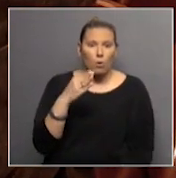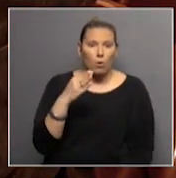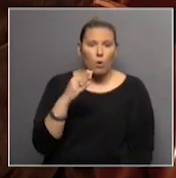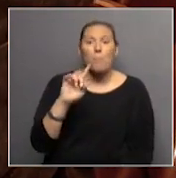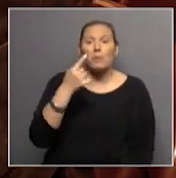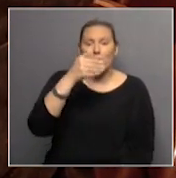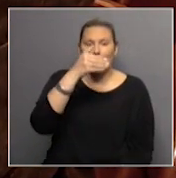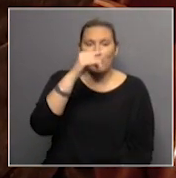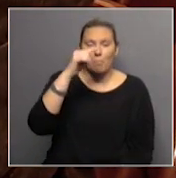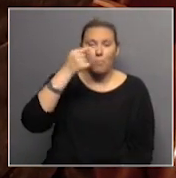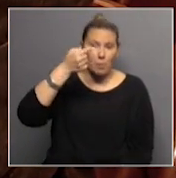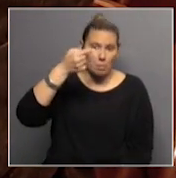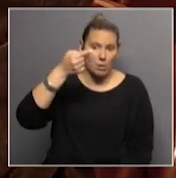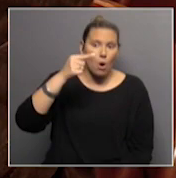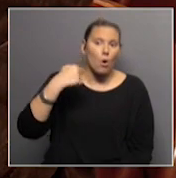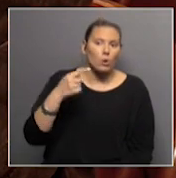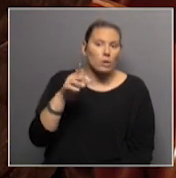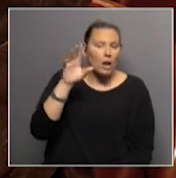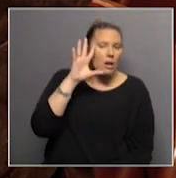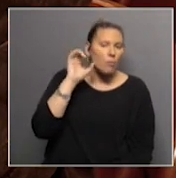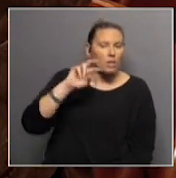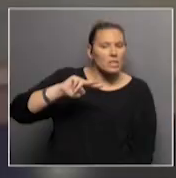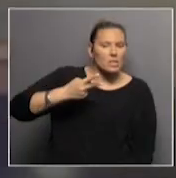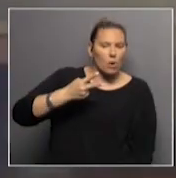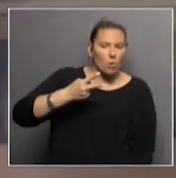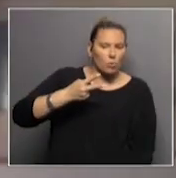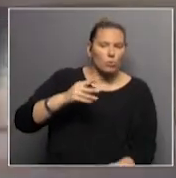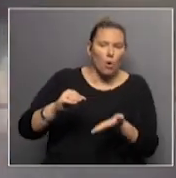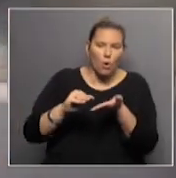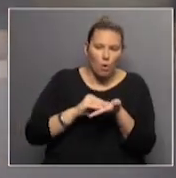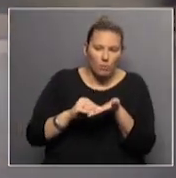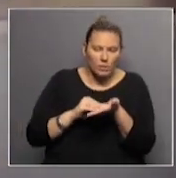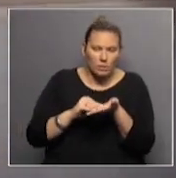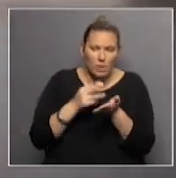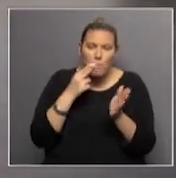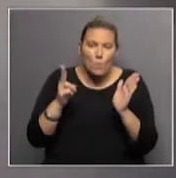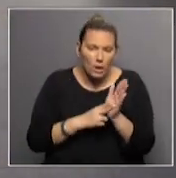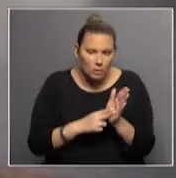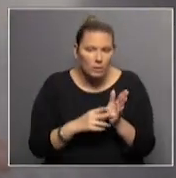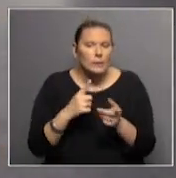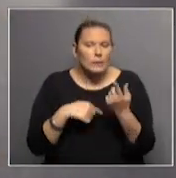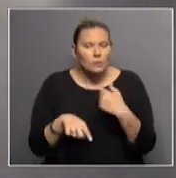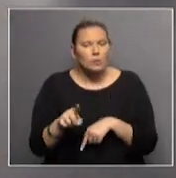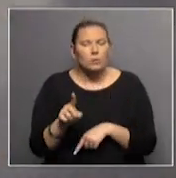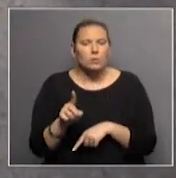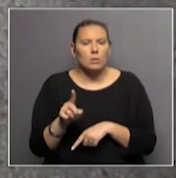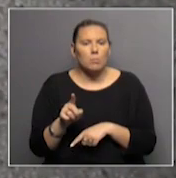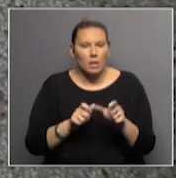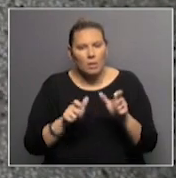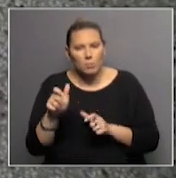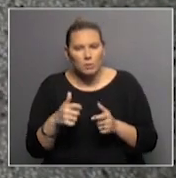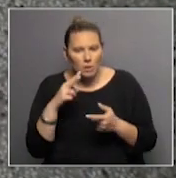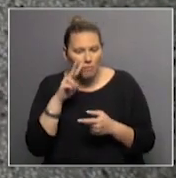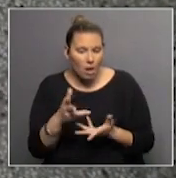primer piso, hay otra gente que lo recuerda porque en el segundo piso estaba la oficina de impositiva. Entonces, para que la gente